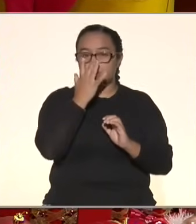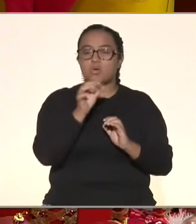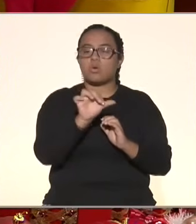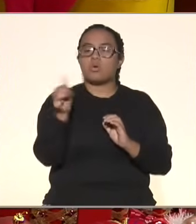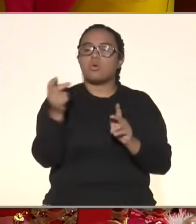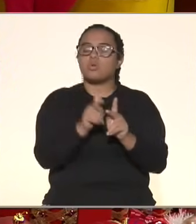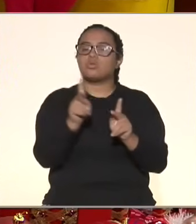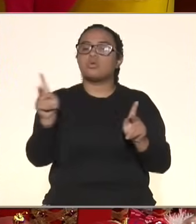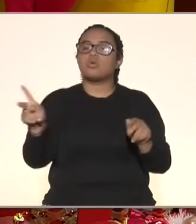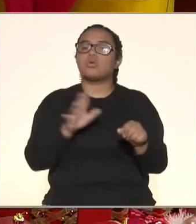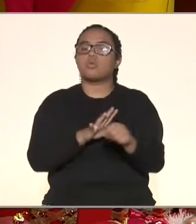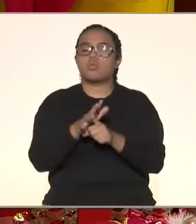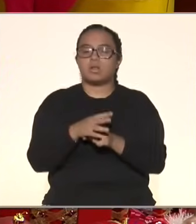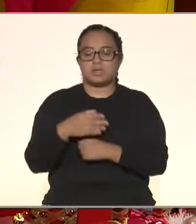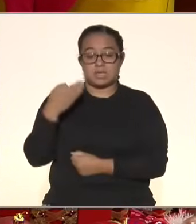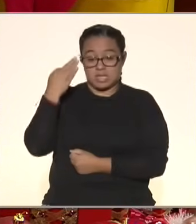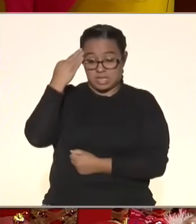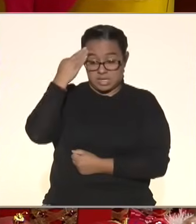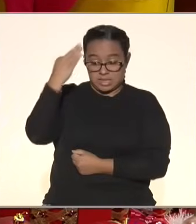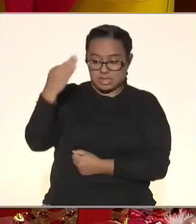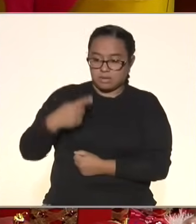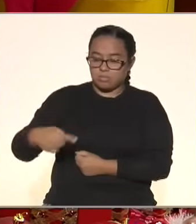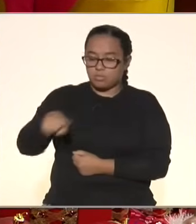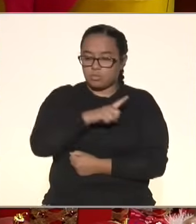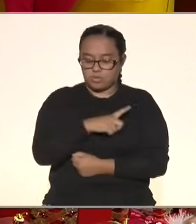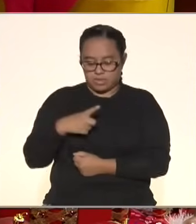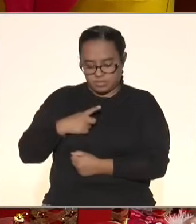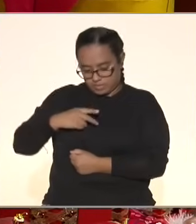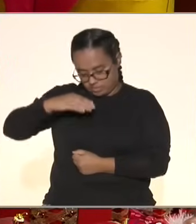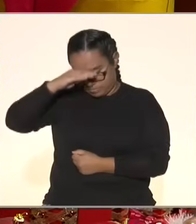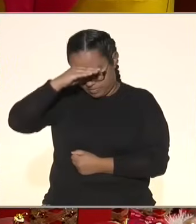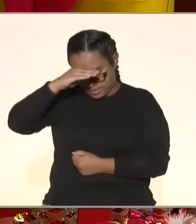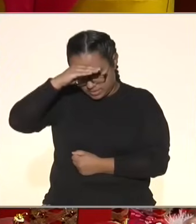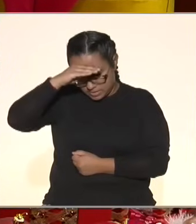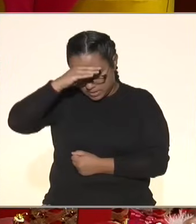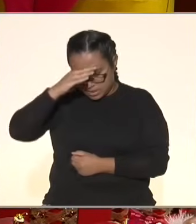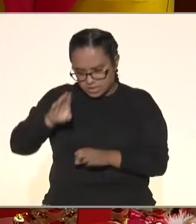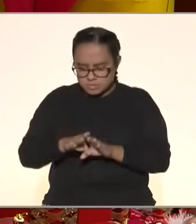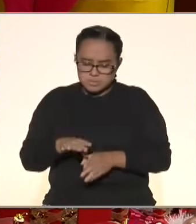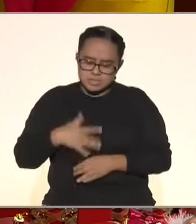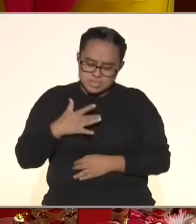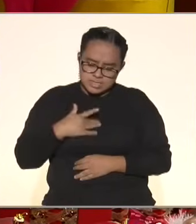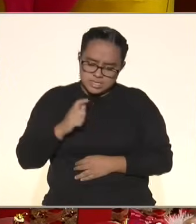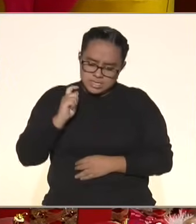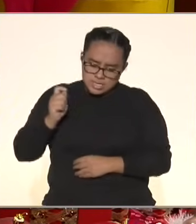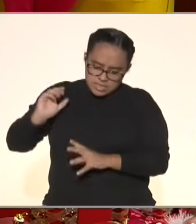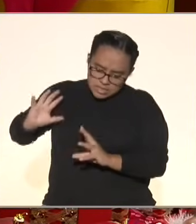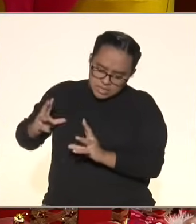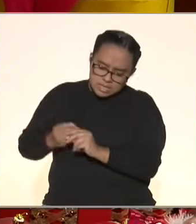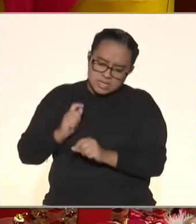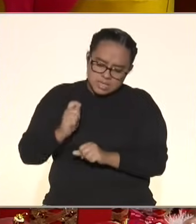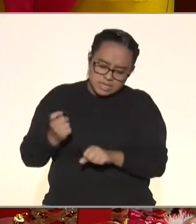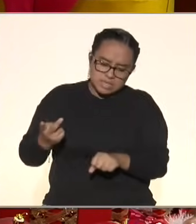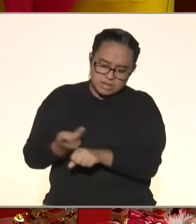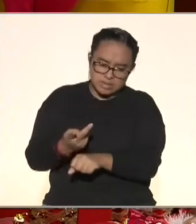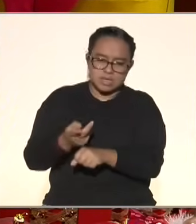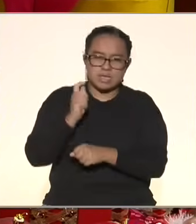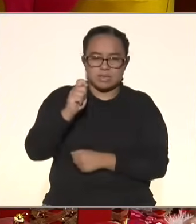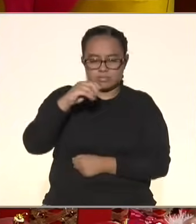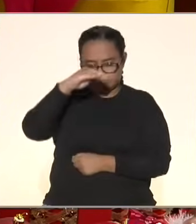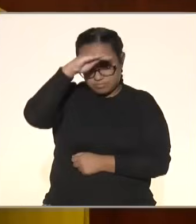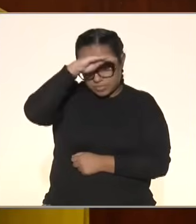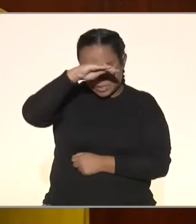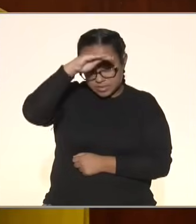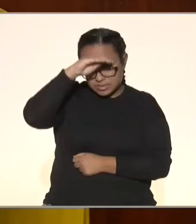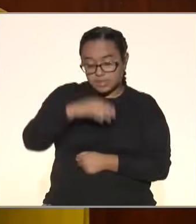sinónimo podría ser una temporada de reflexión, ¿no? De eso sí podría ser un poco más equivalente. O sea, ¿a ti te